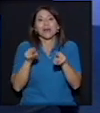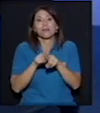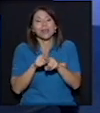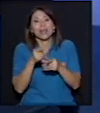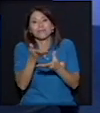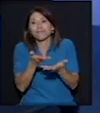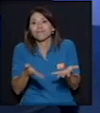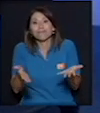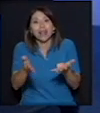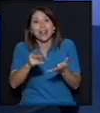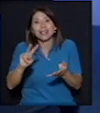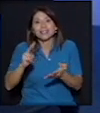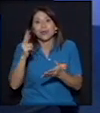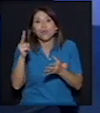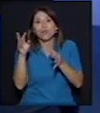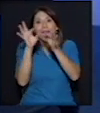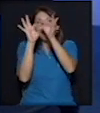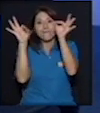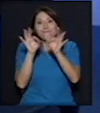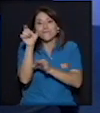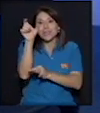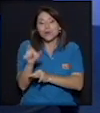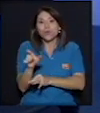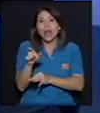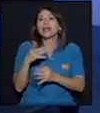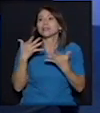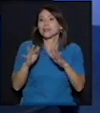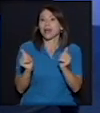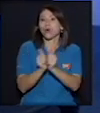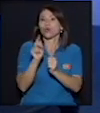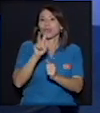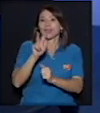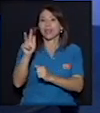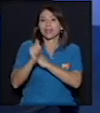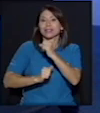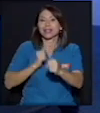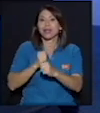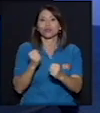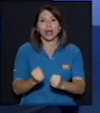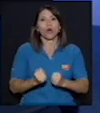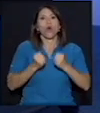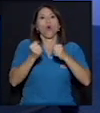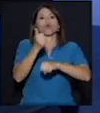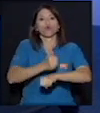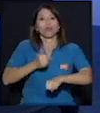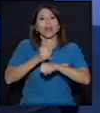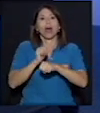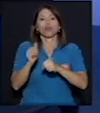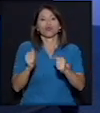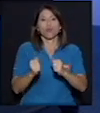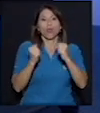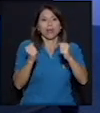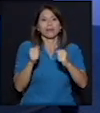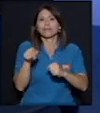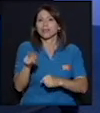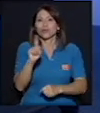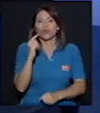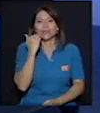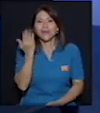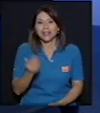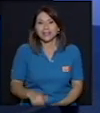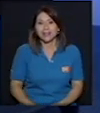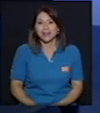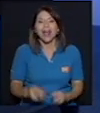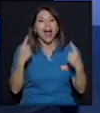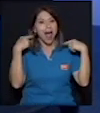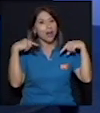Estado. Entonces, él ha consolidado su poder a los 33 años, cosa que no es tan fácil, ha logrado ser una